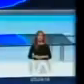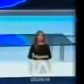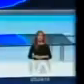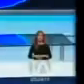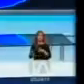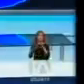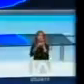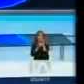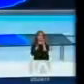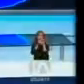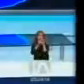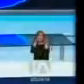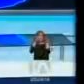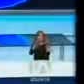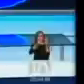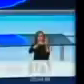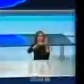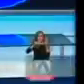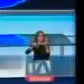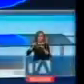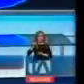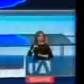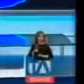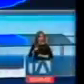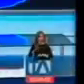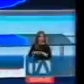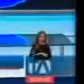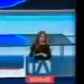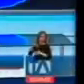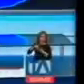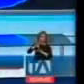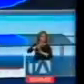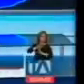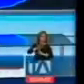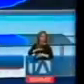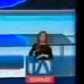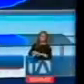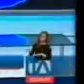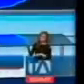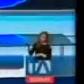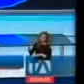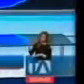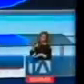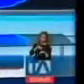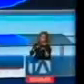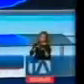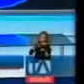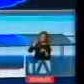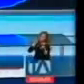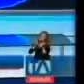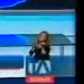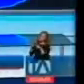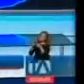El ministro de Finanzas acudió al legislativo para explicar los acuerdos con los organismos